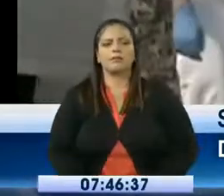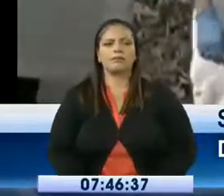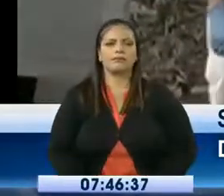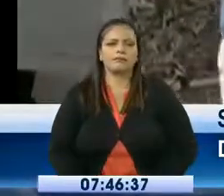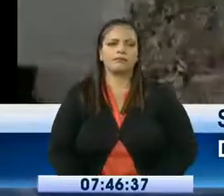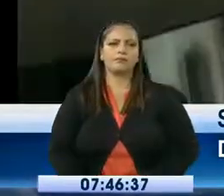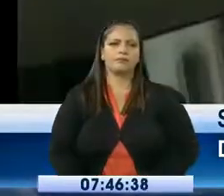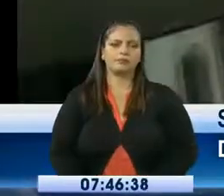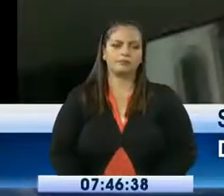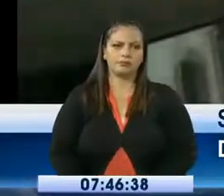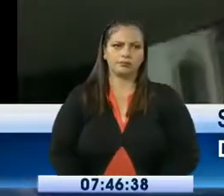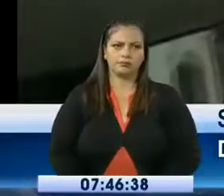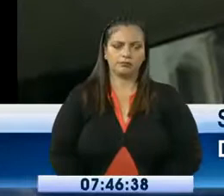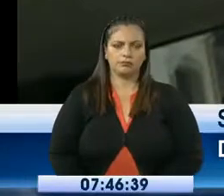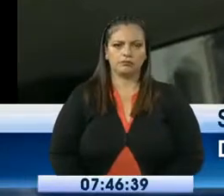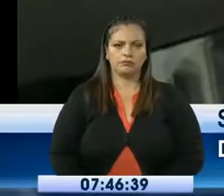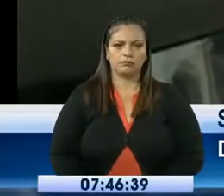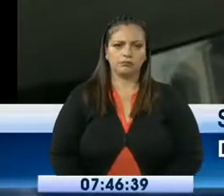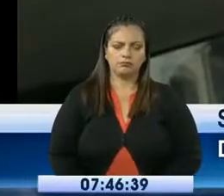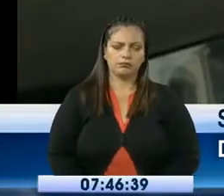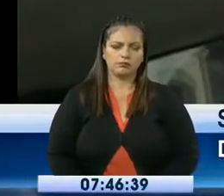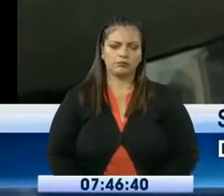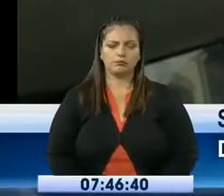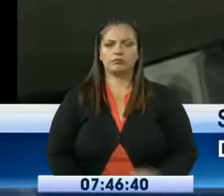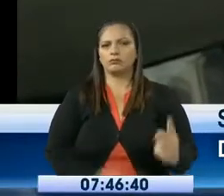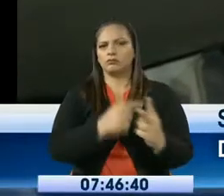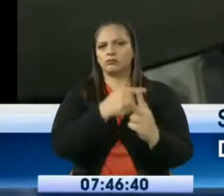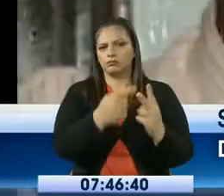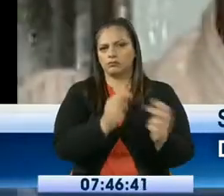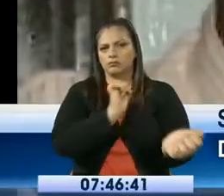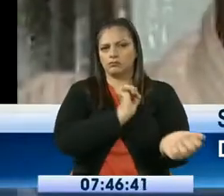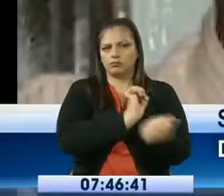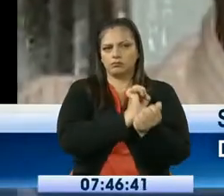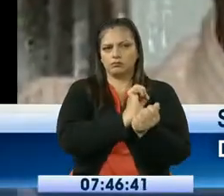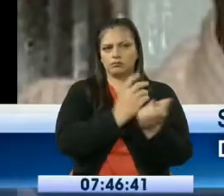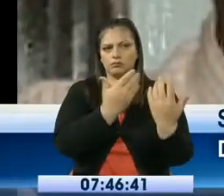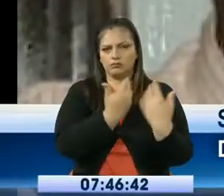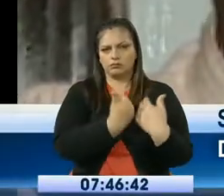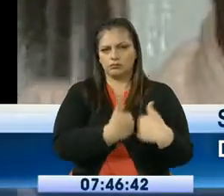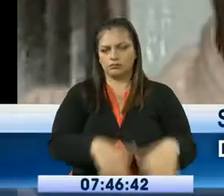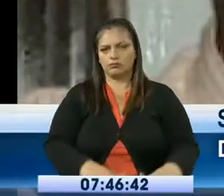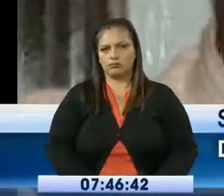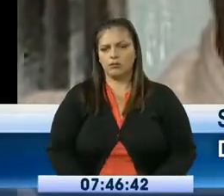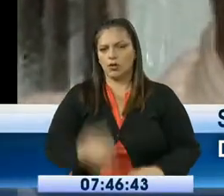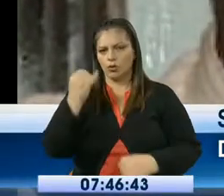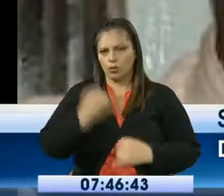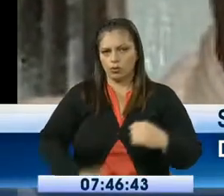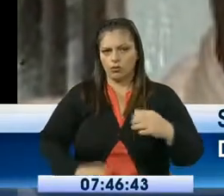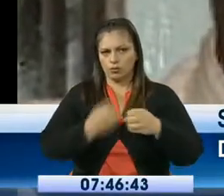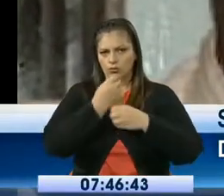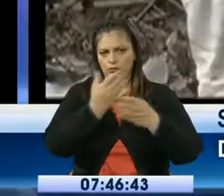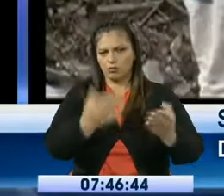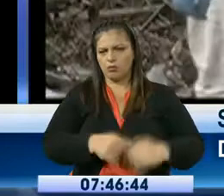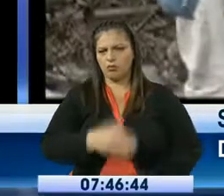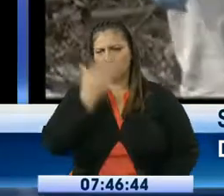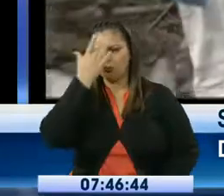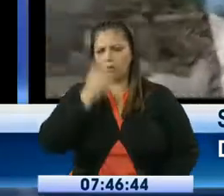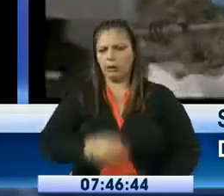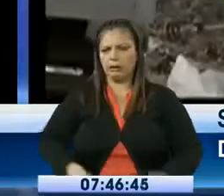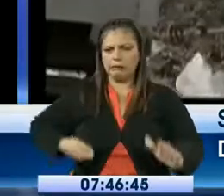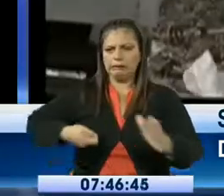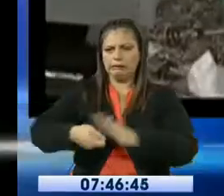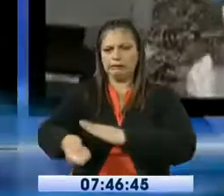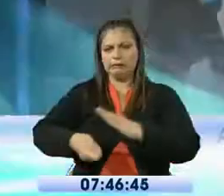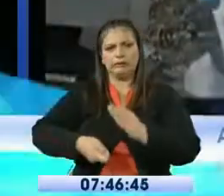ciertos autores ya están identificados. Finalmente, lo que me resta destacar es que el móvil no está claro. Es un hecho